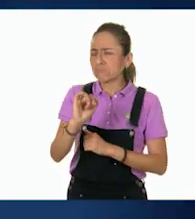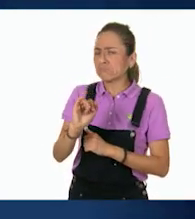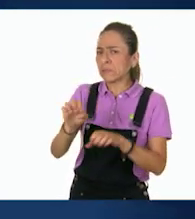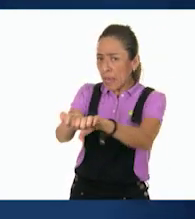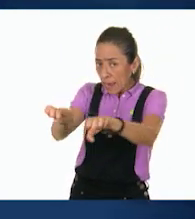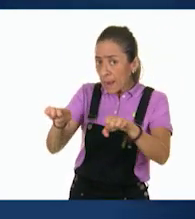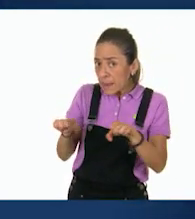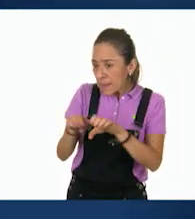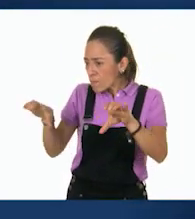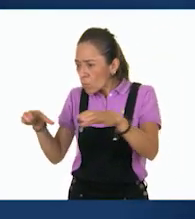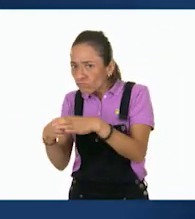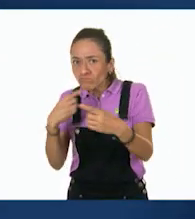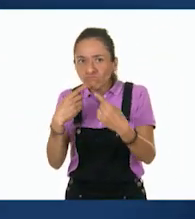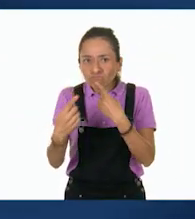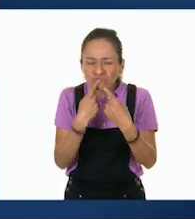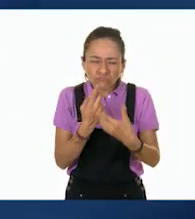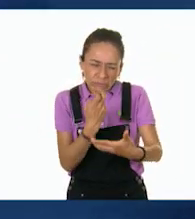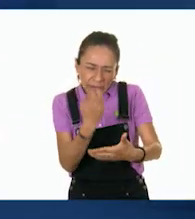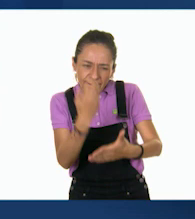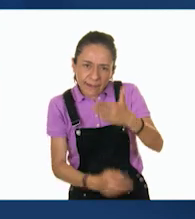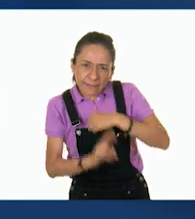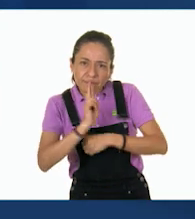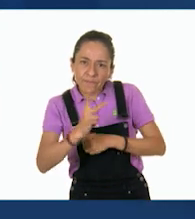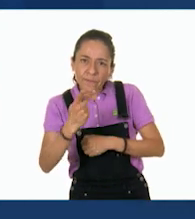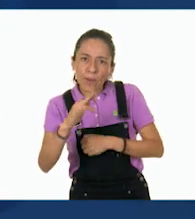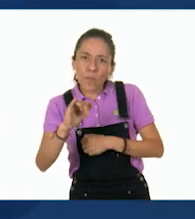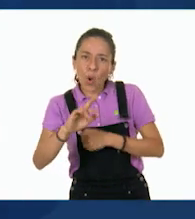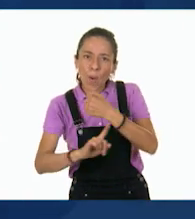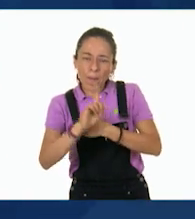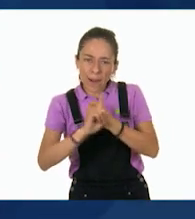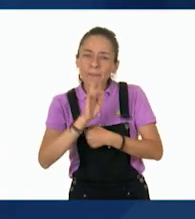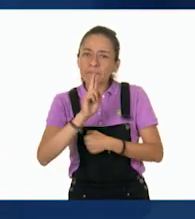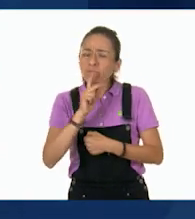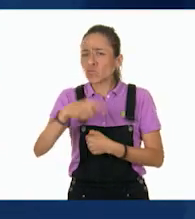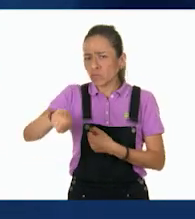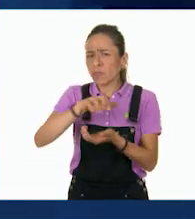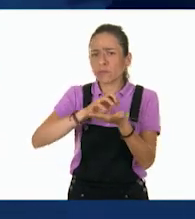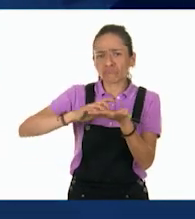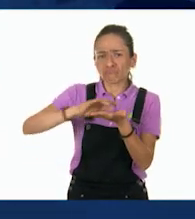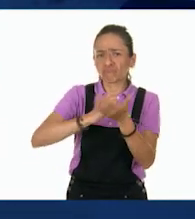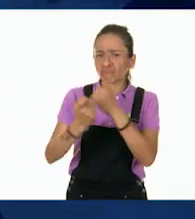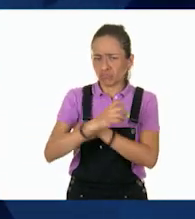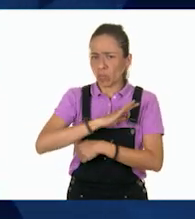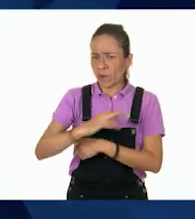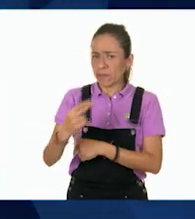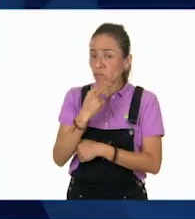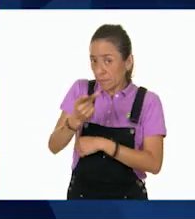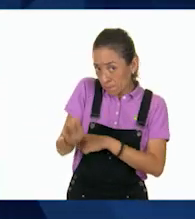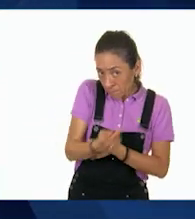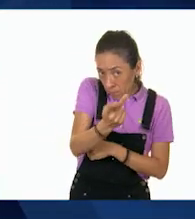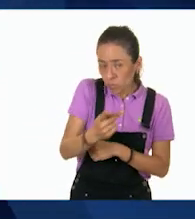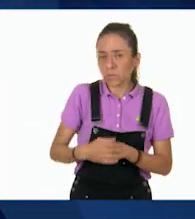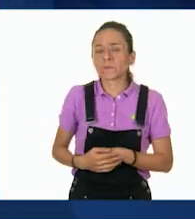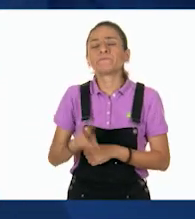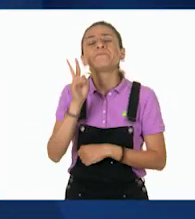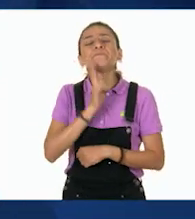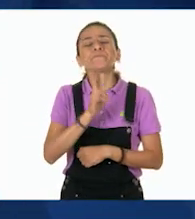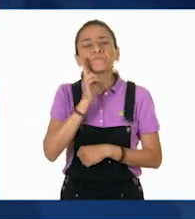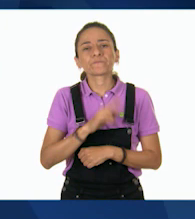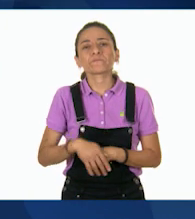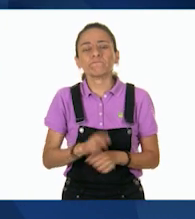siguientes problemas. Pueden utilizar su calculadora. Pregunta 1. Si una sucesión aumenta